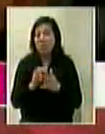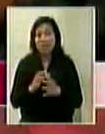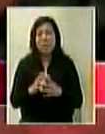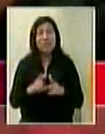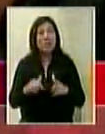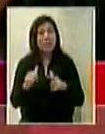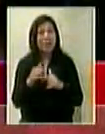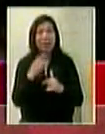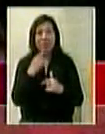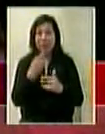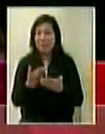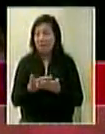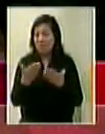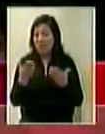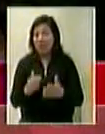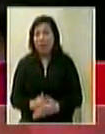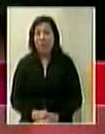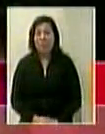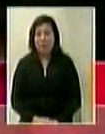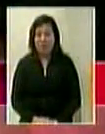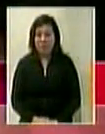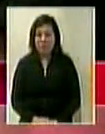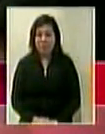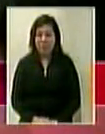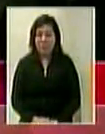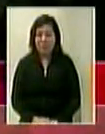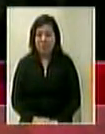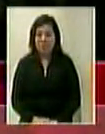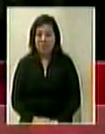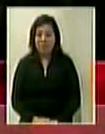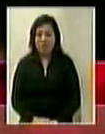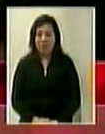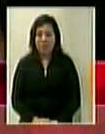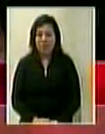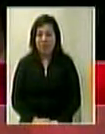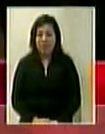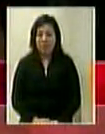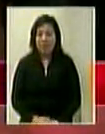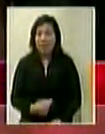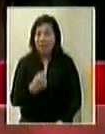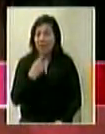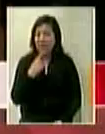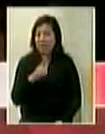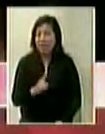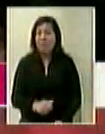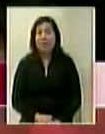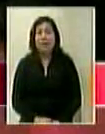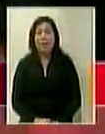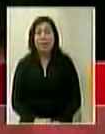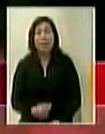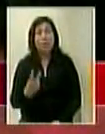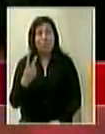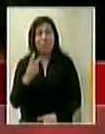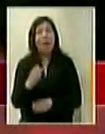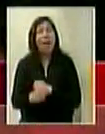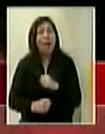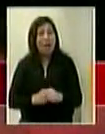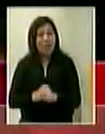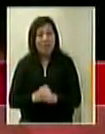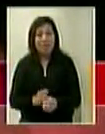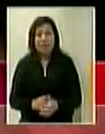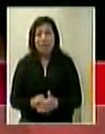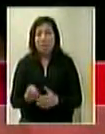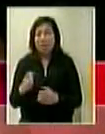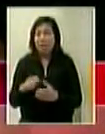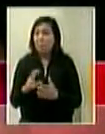el argumento que usa la prensa, no los señores congresistas, que usó alguna prensa, es justamente la declaración de hace 2 años de